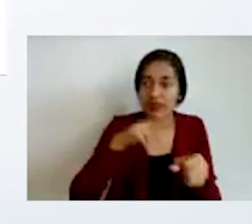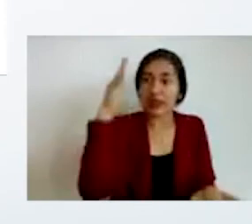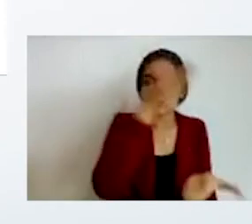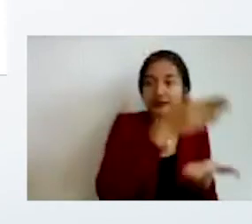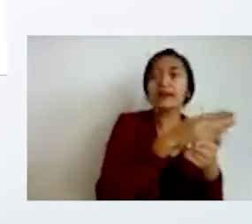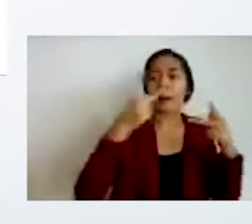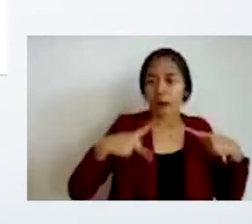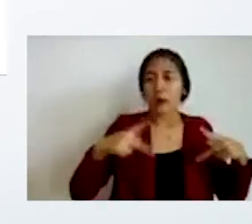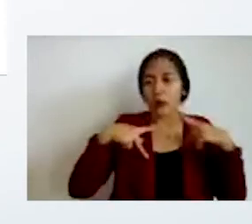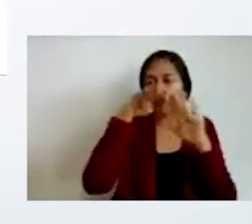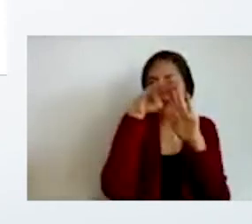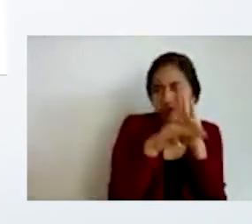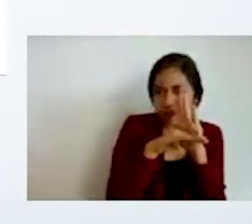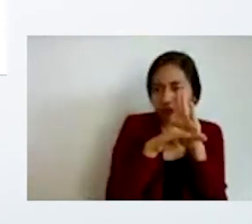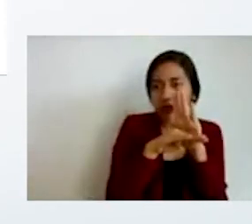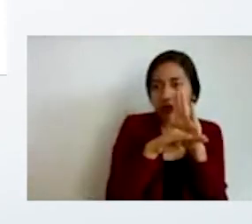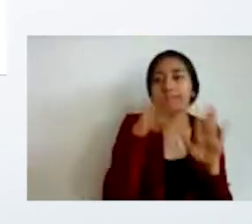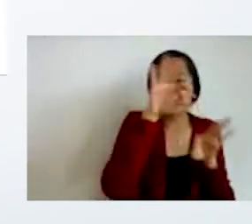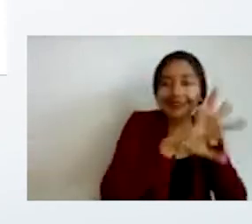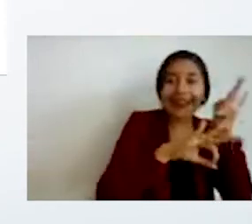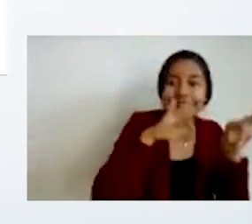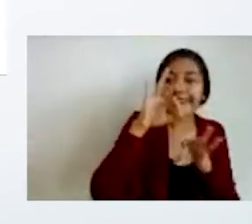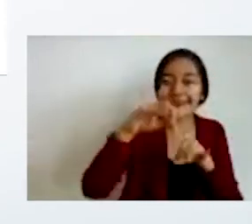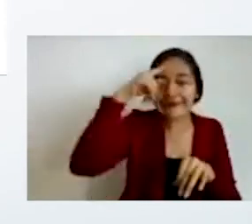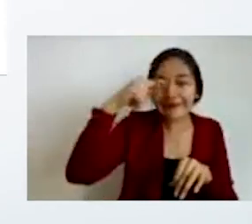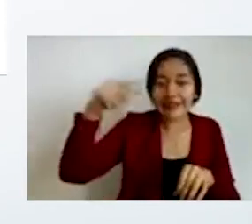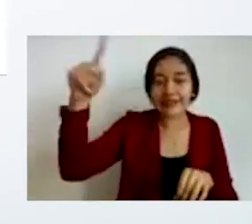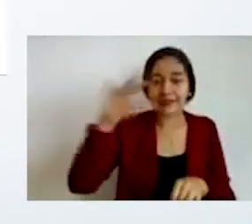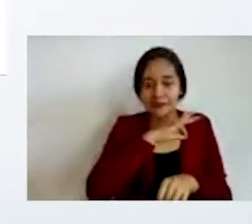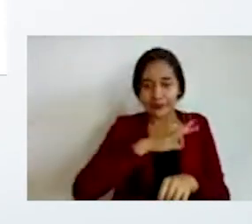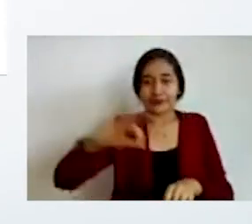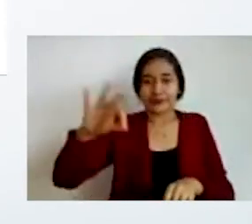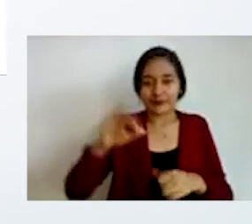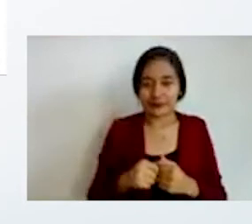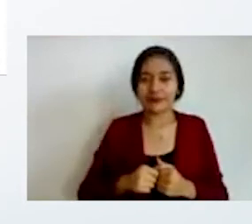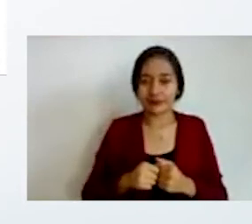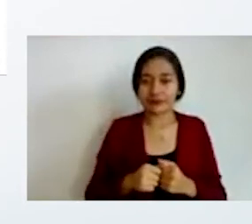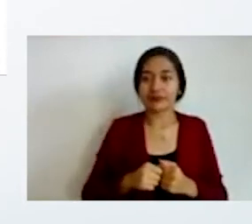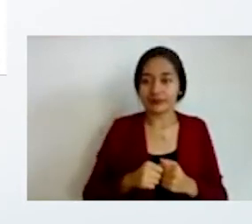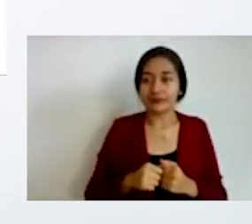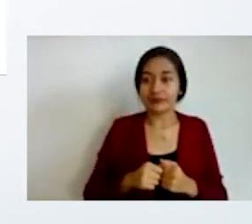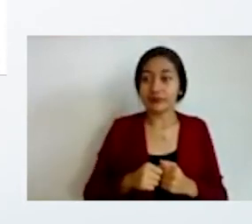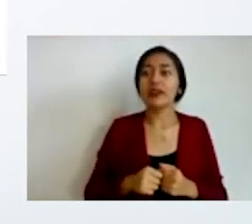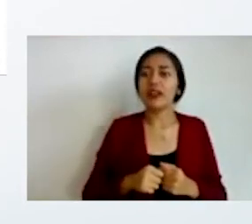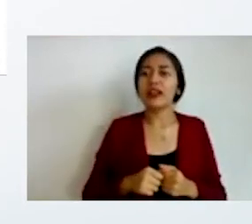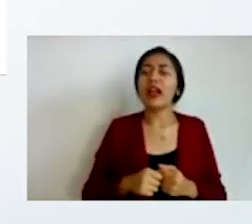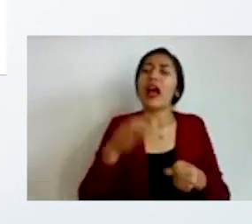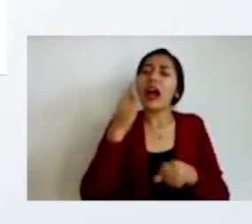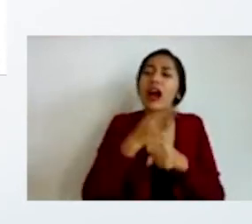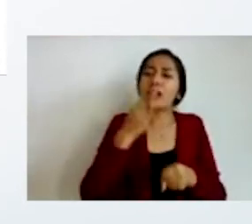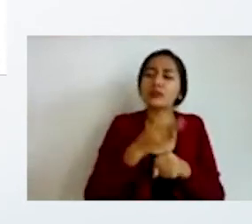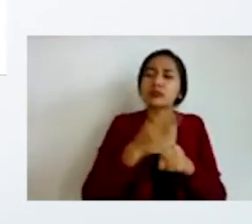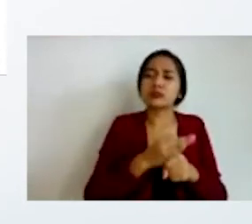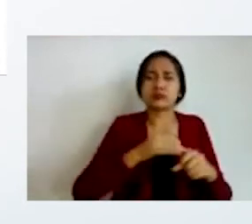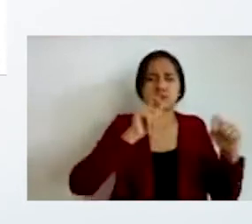en las unidades médicas. Bueno, ¿cuáles son entonces las acciones de control